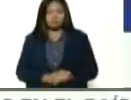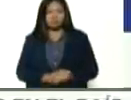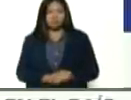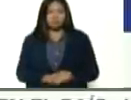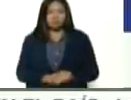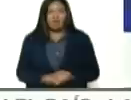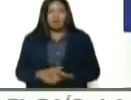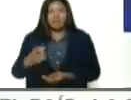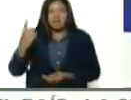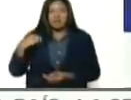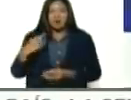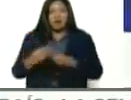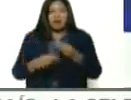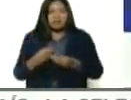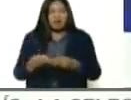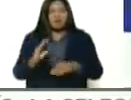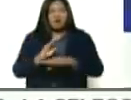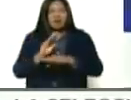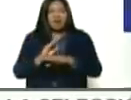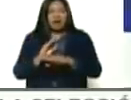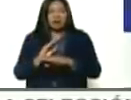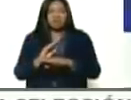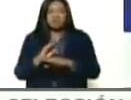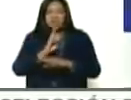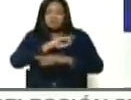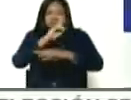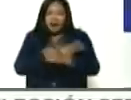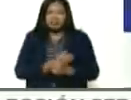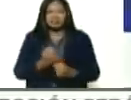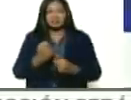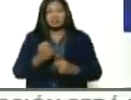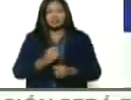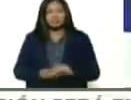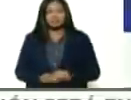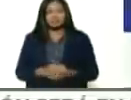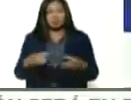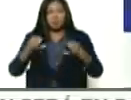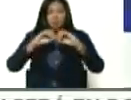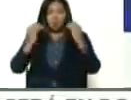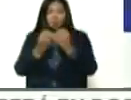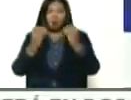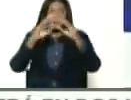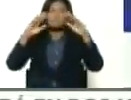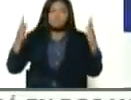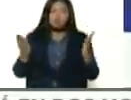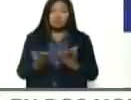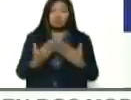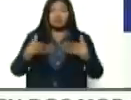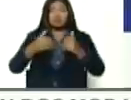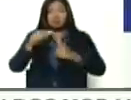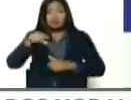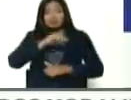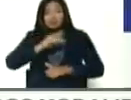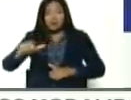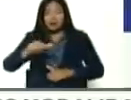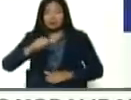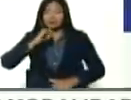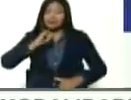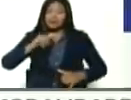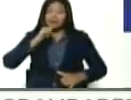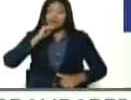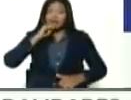tendremos que cuidarnos radicalmente la organización mundial de la salud lo ha denunciado esta semana